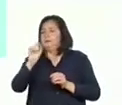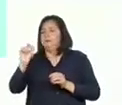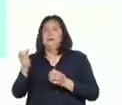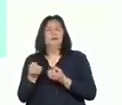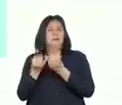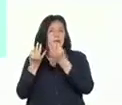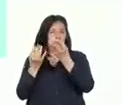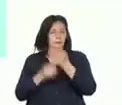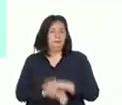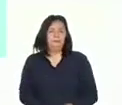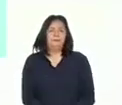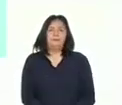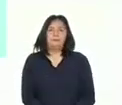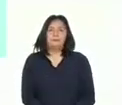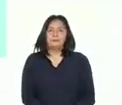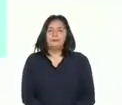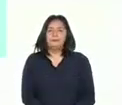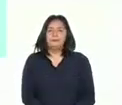longitud.